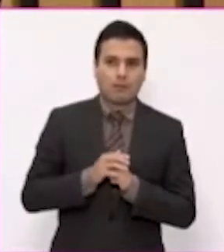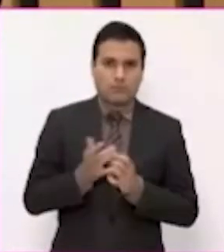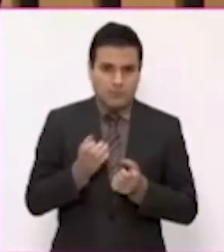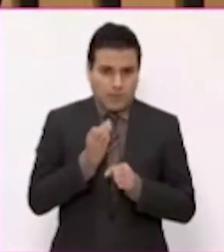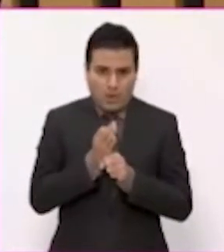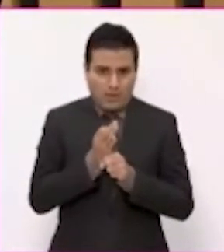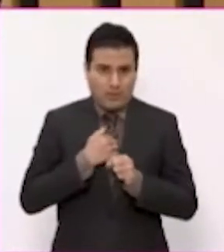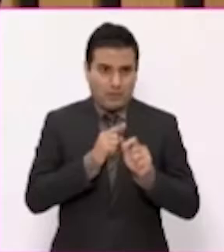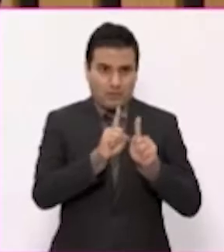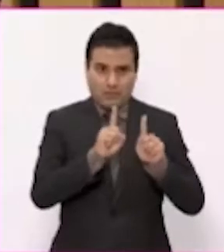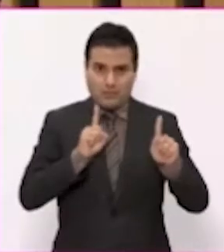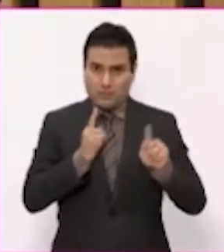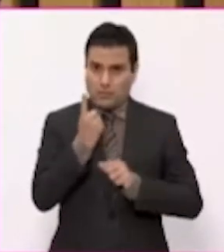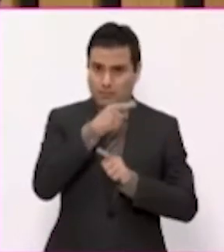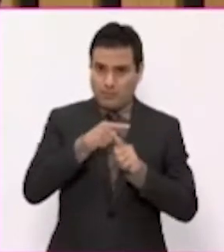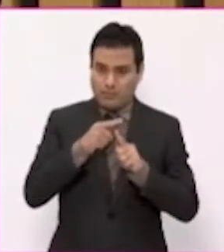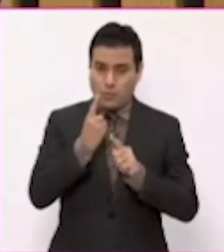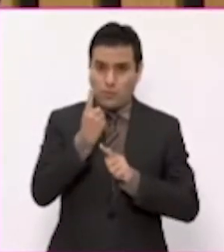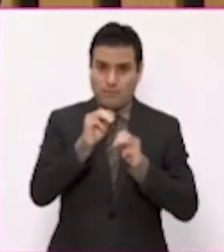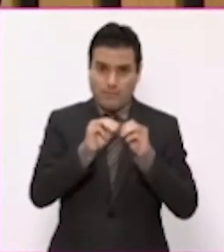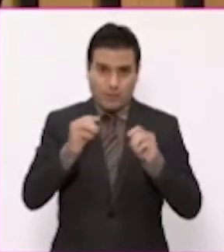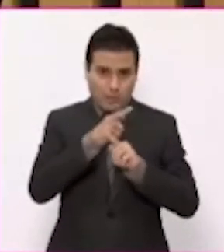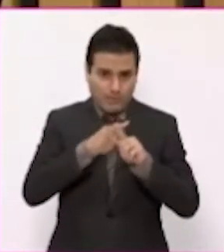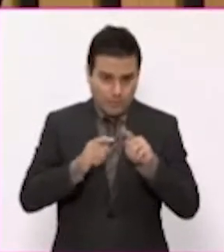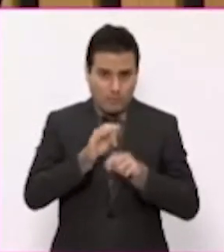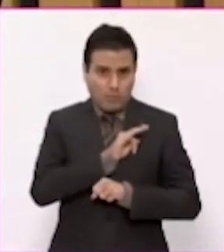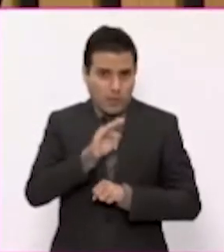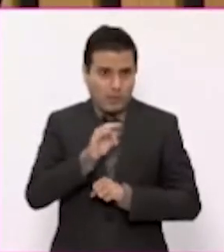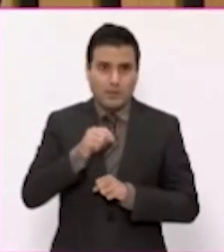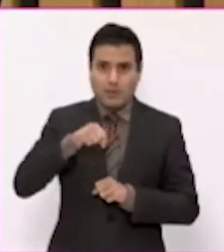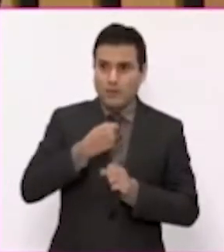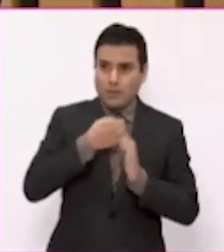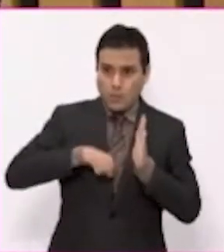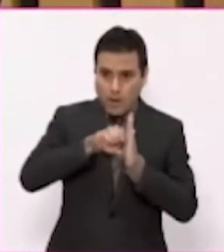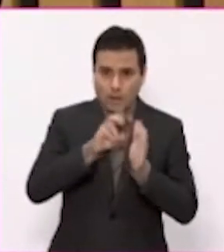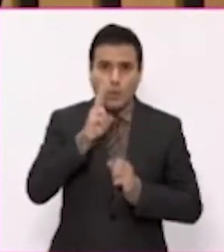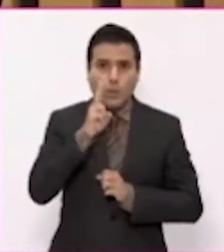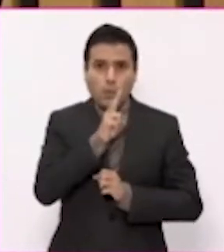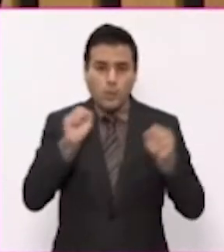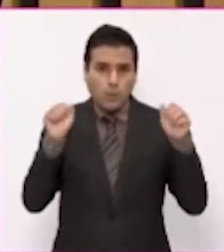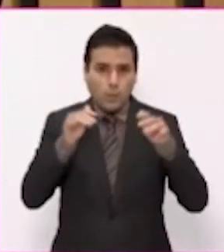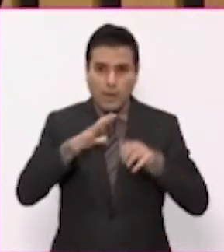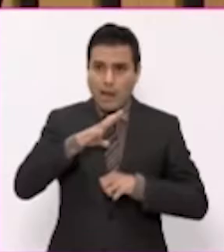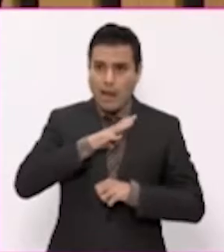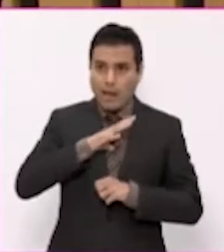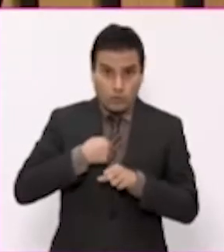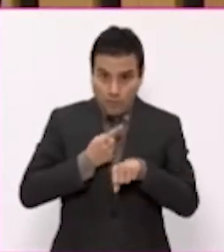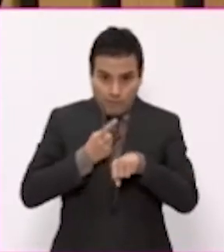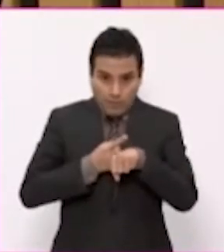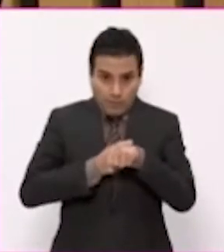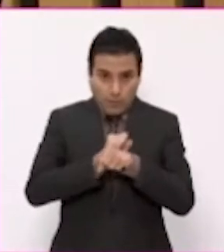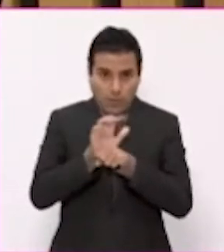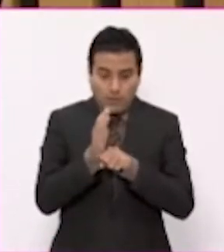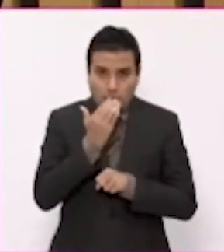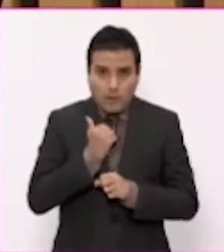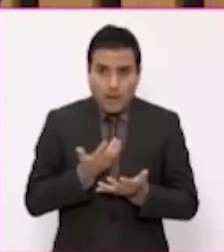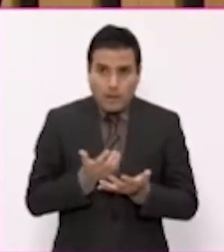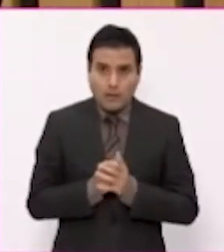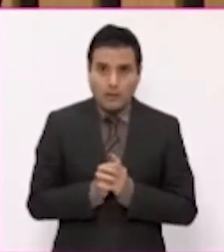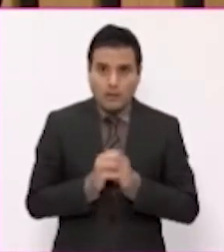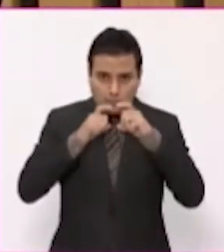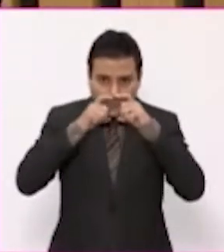sana distancia de más de metro y medio, a pesar de que el área está ventilada y a pesar de que no estoy contagiado de COVID, que use